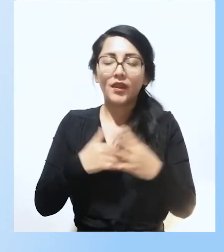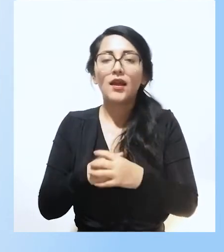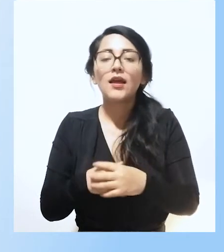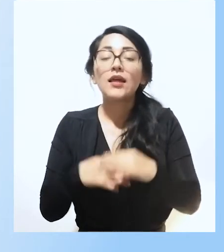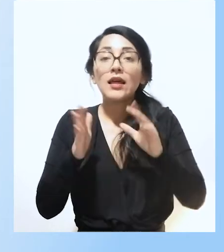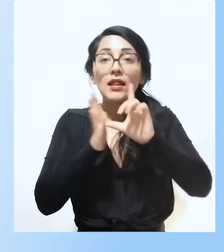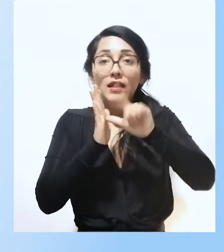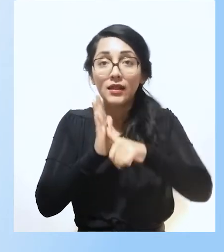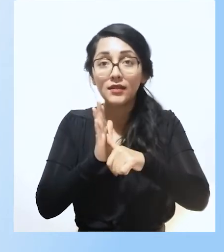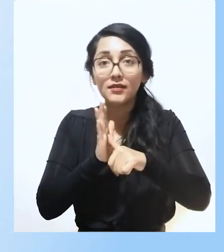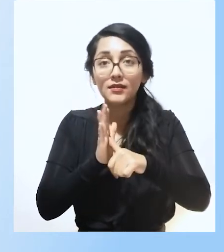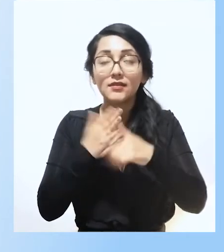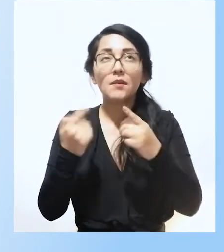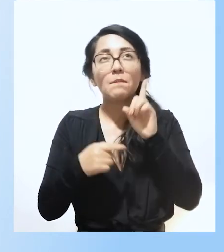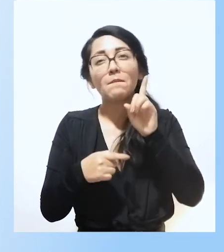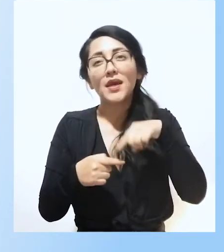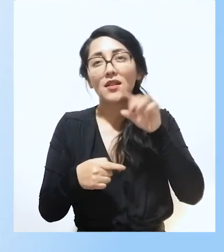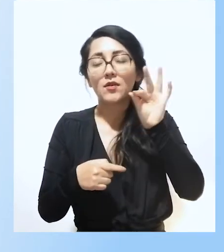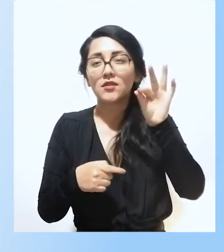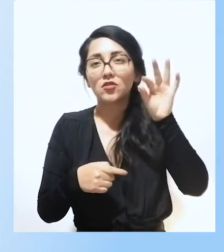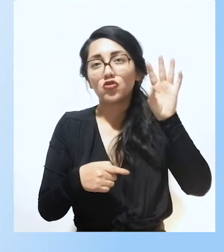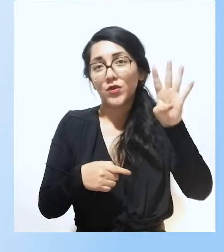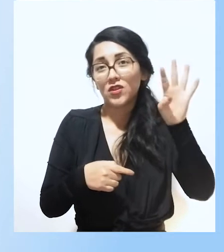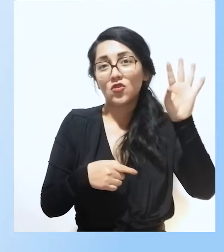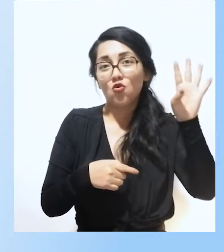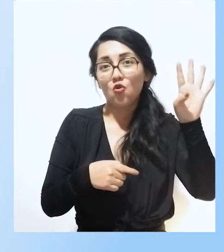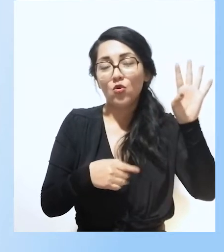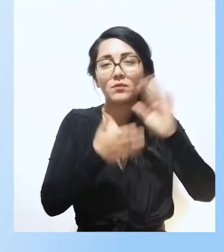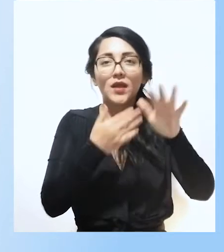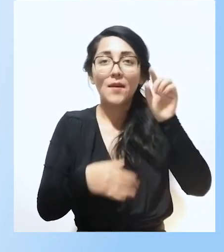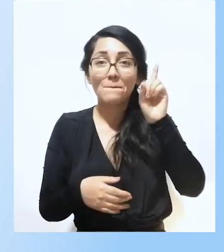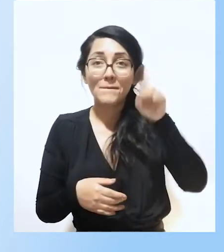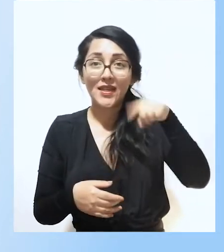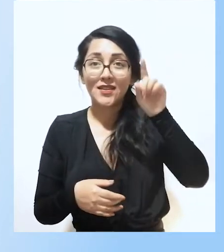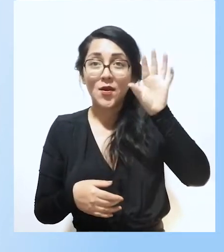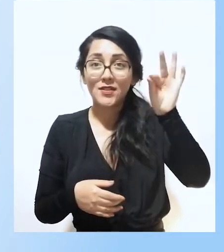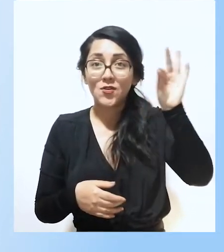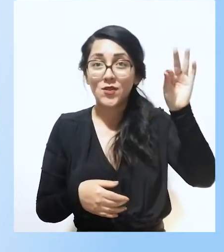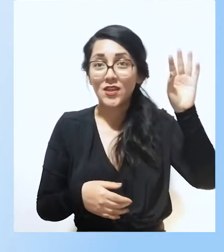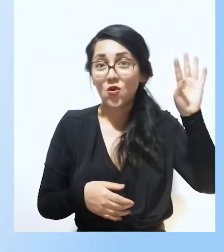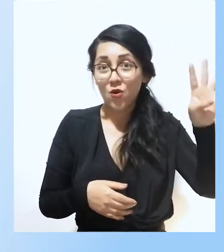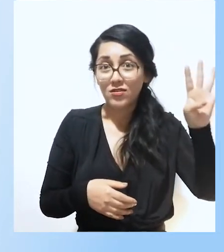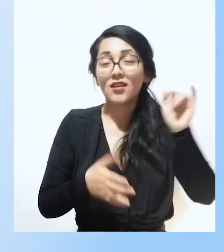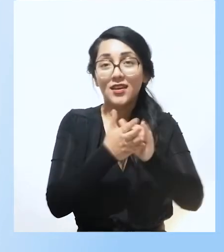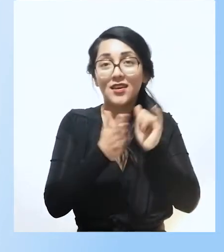Unos años más tarde, en 1994, fue la asociación Hope la que estableció una